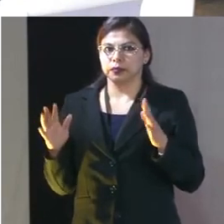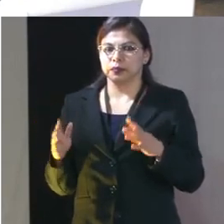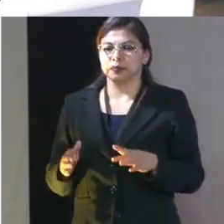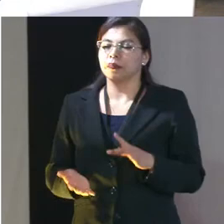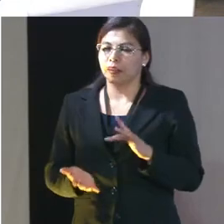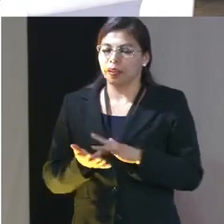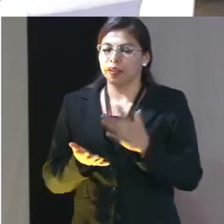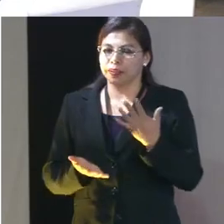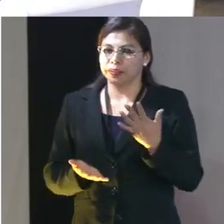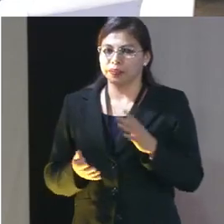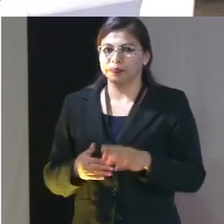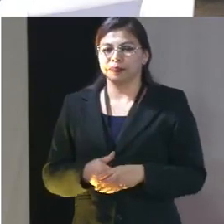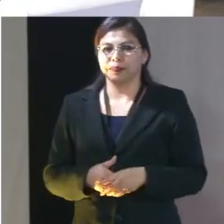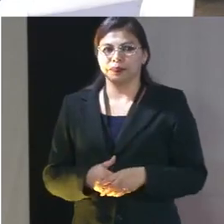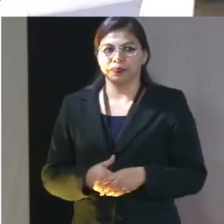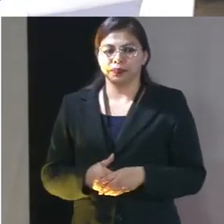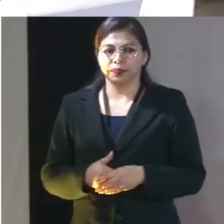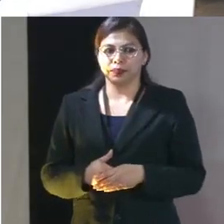Gracias.